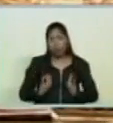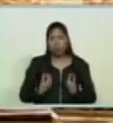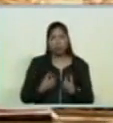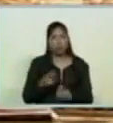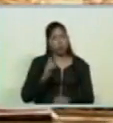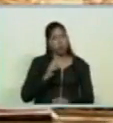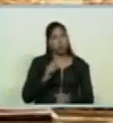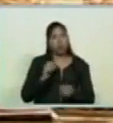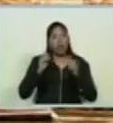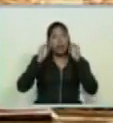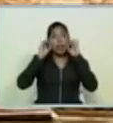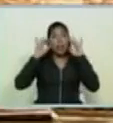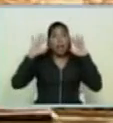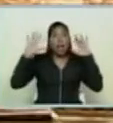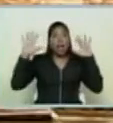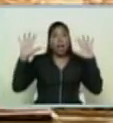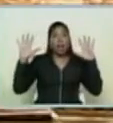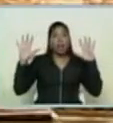creadoramente,